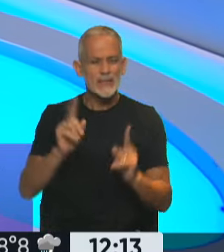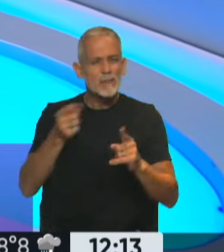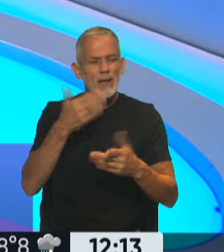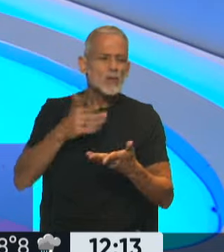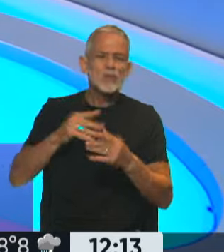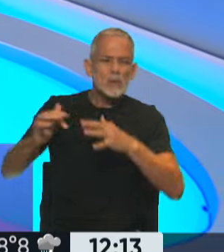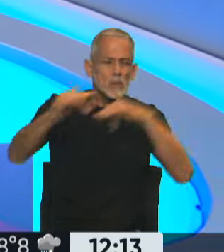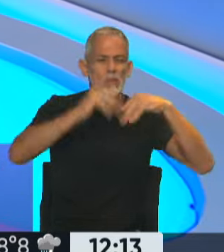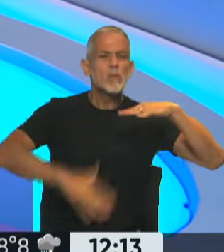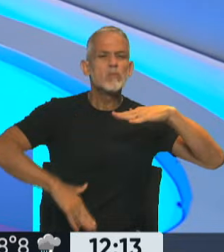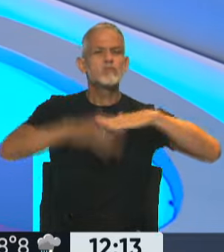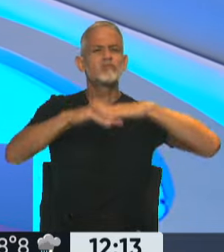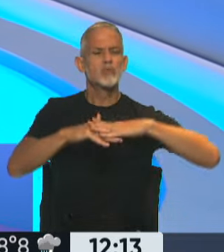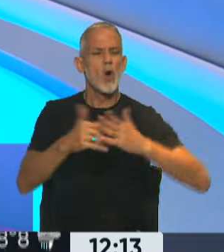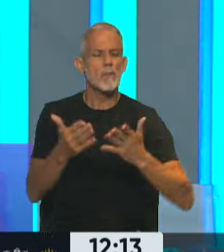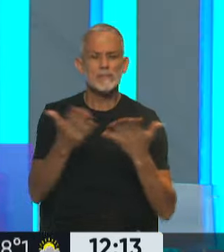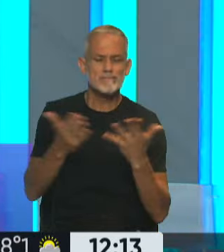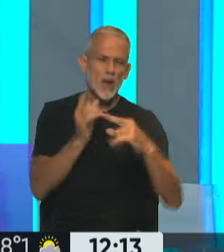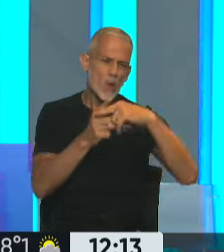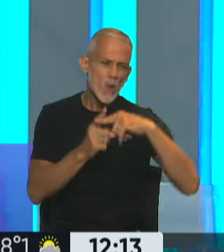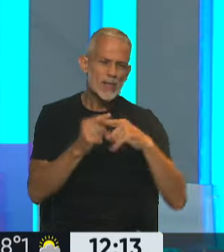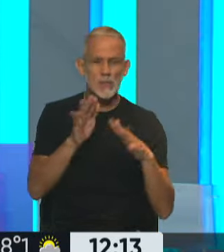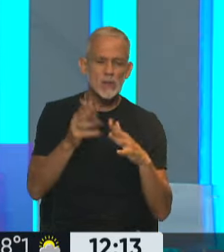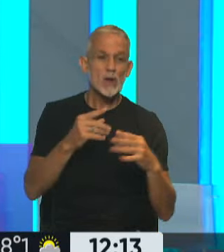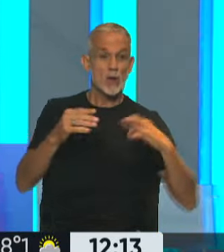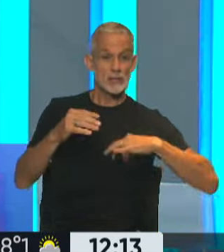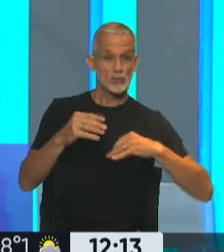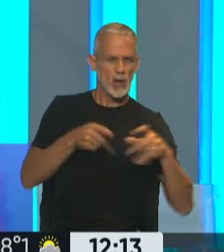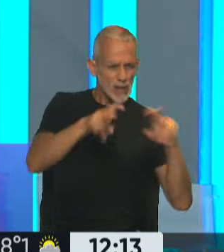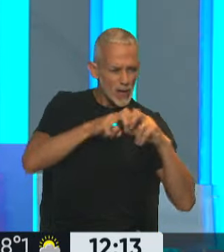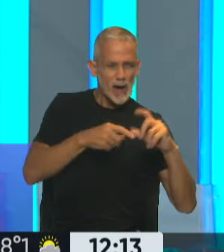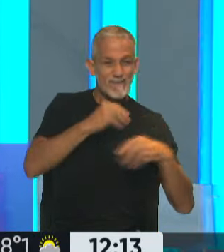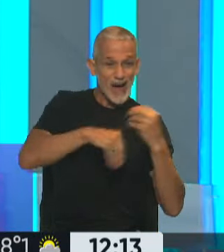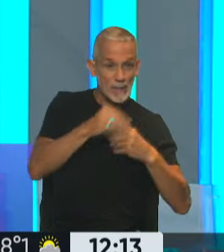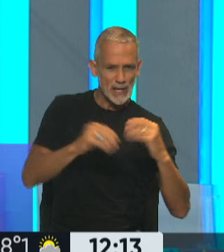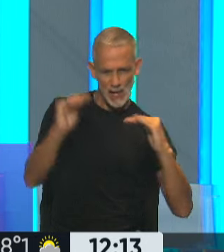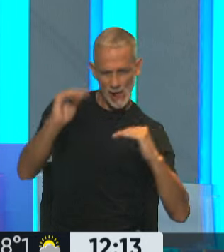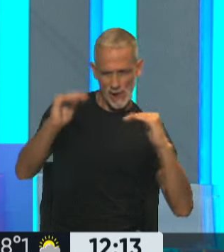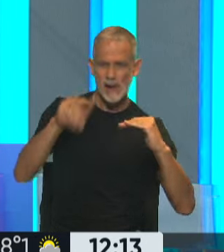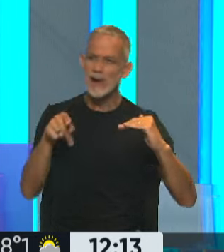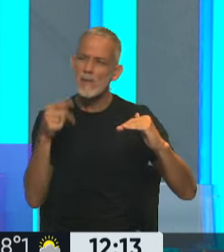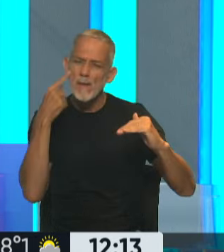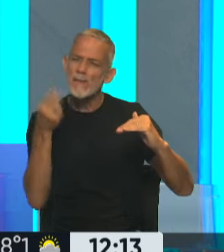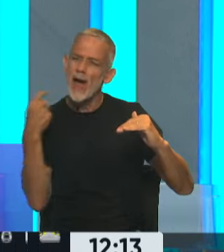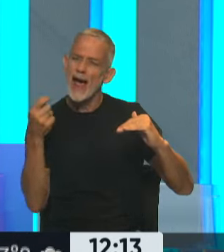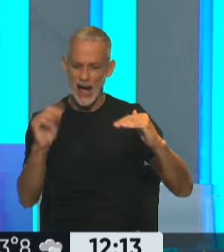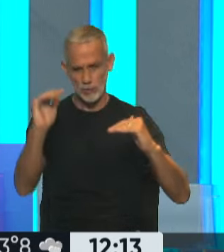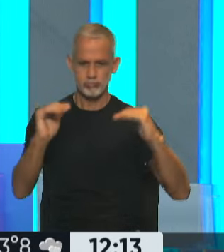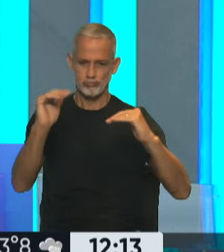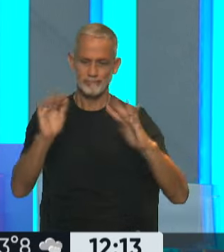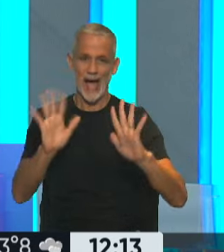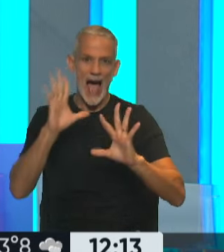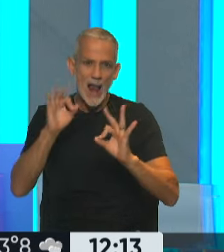¿no? Haciendo como, digamos, una cuenta entre los ingresos que tenía cada familia, justamente para que, bueno, el impacto no sea tanto, y